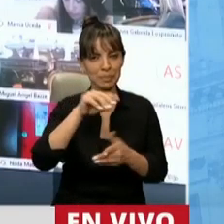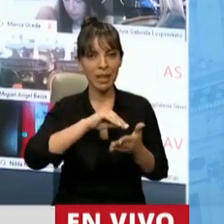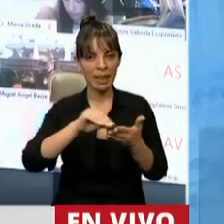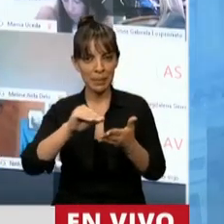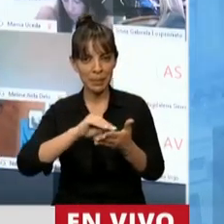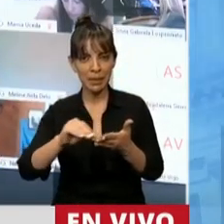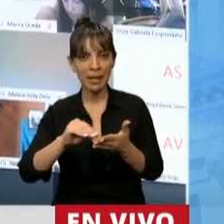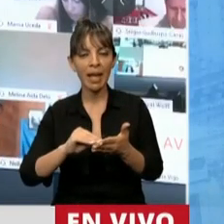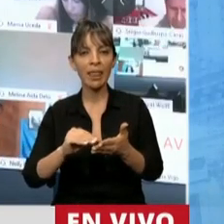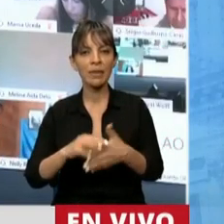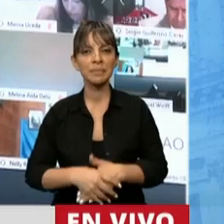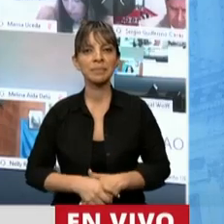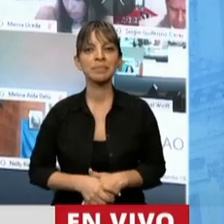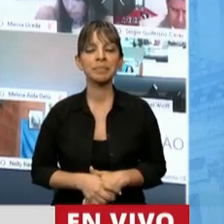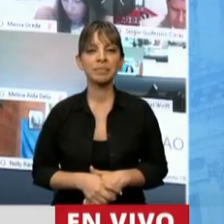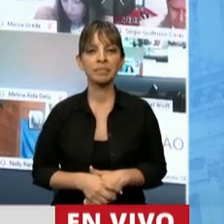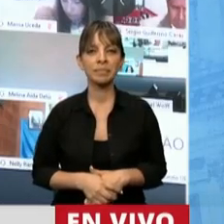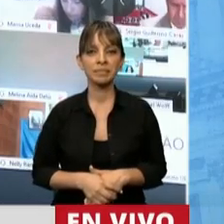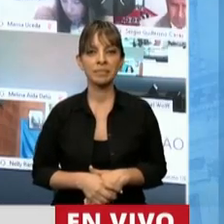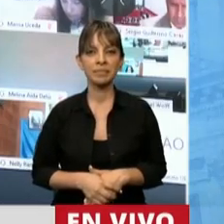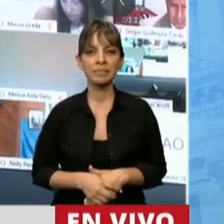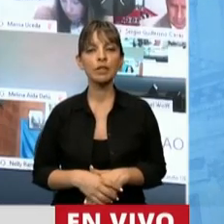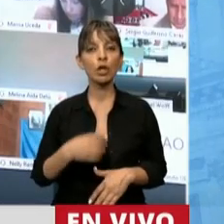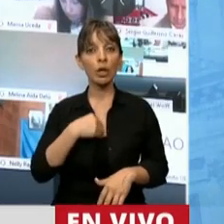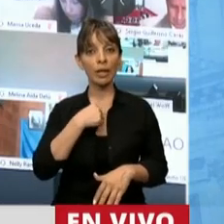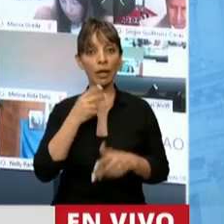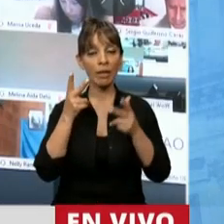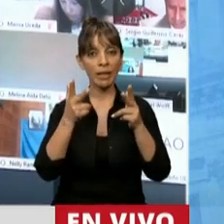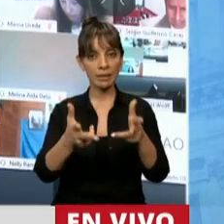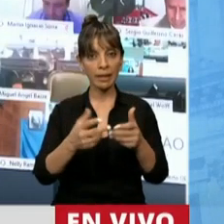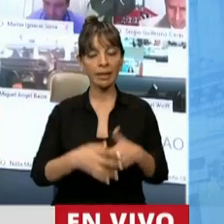miembros de mi bloque, decir que